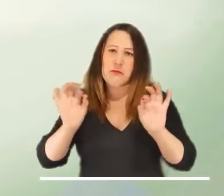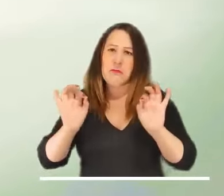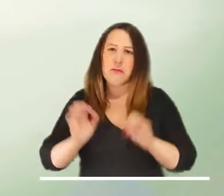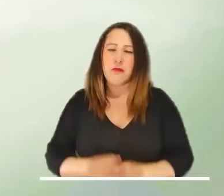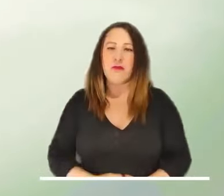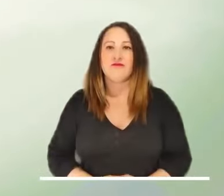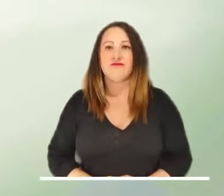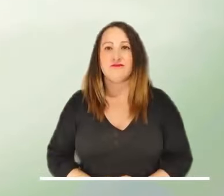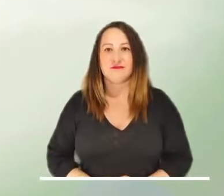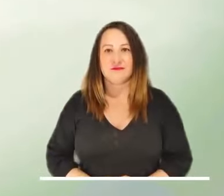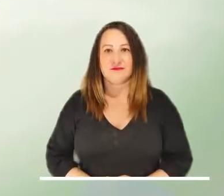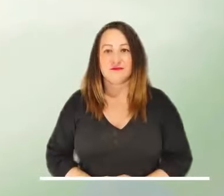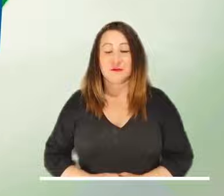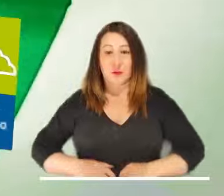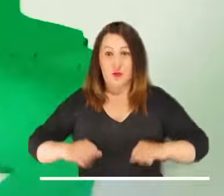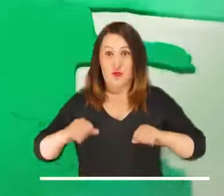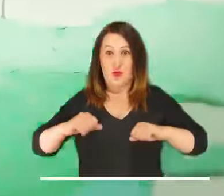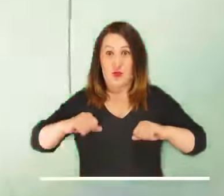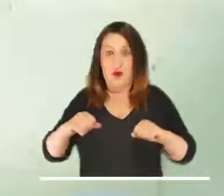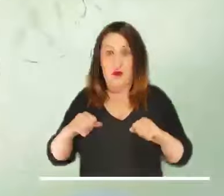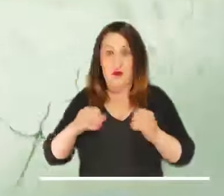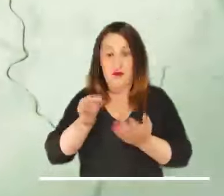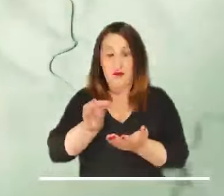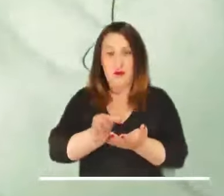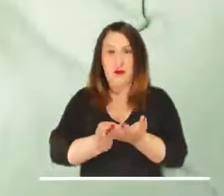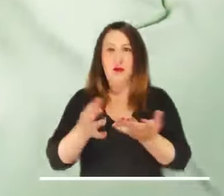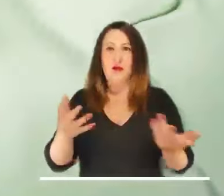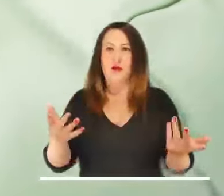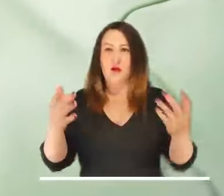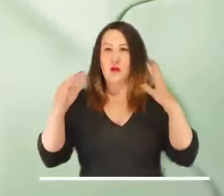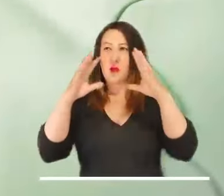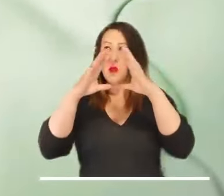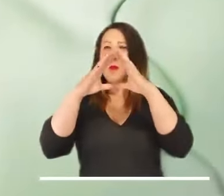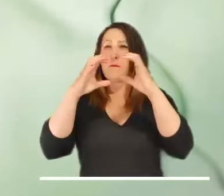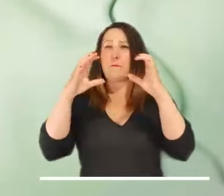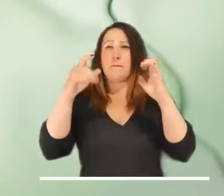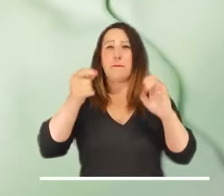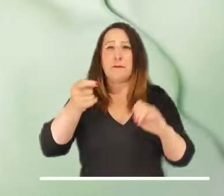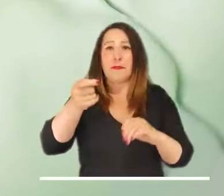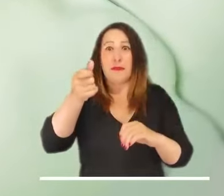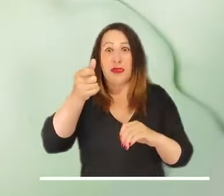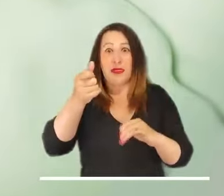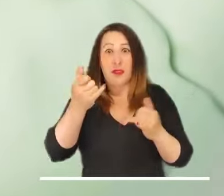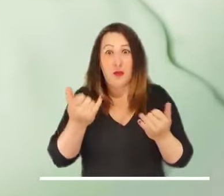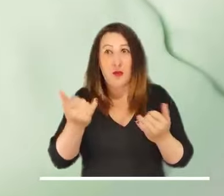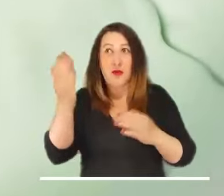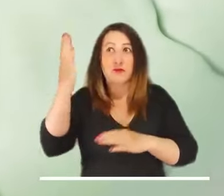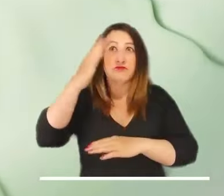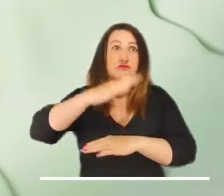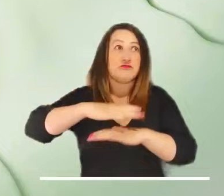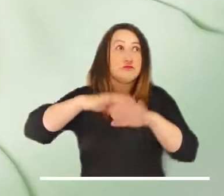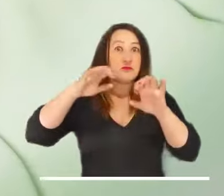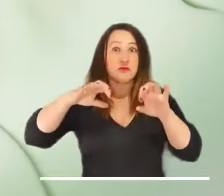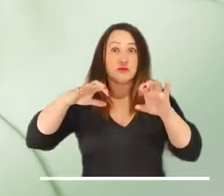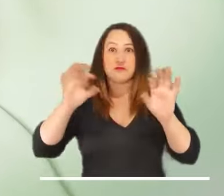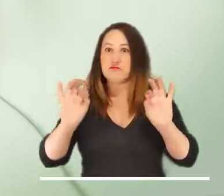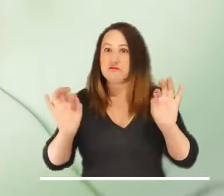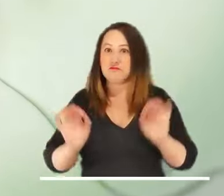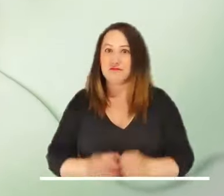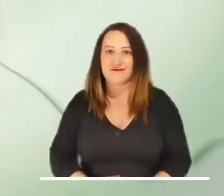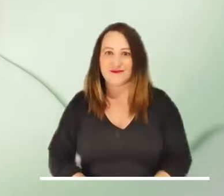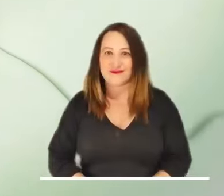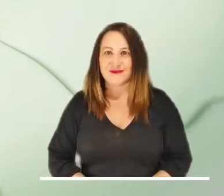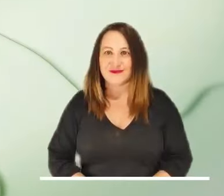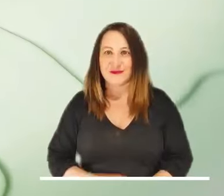provocarán chubascos sobre el territorio. La capital del país amanece con escasa nubosidad, por lo cual no